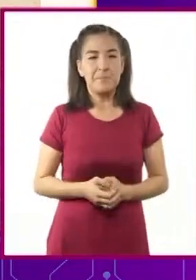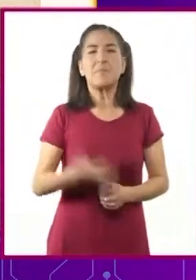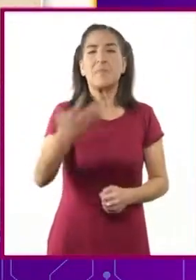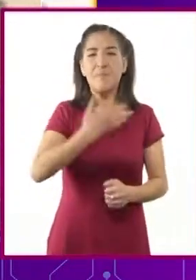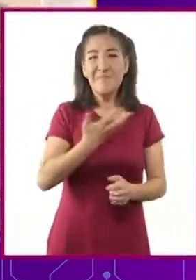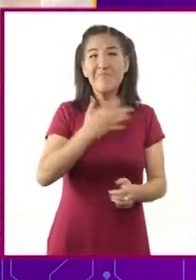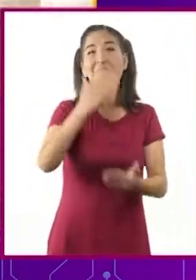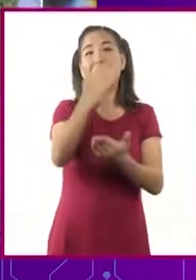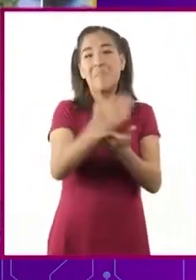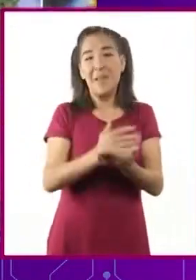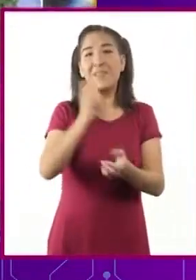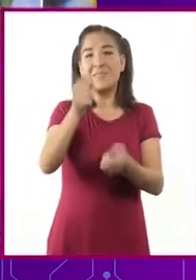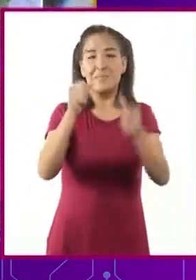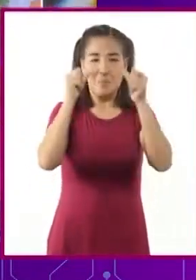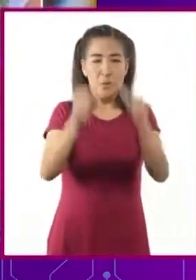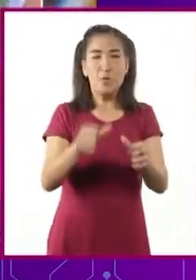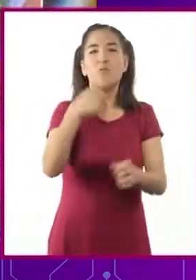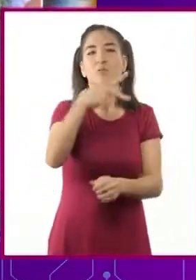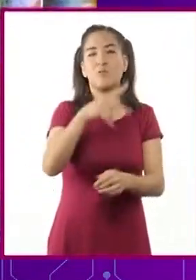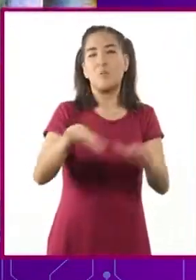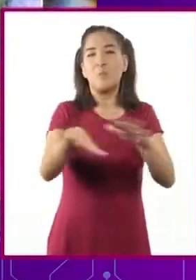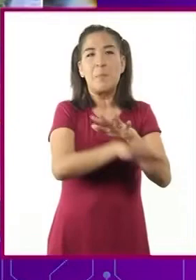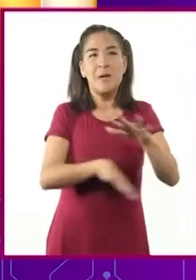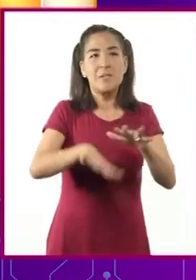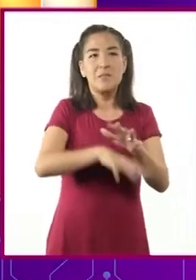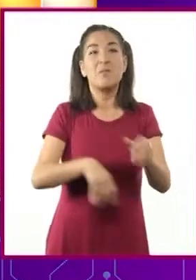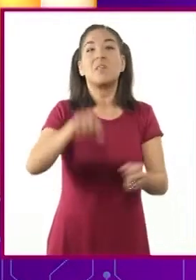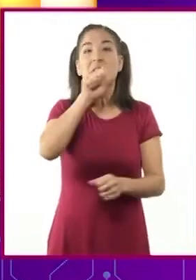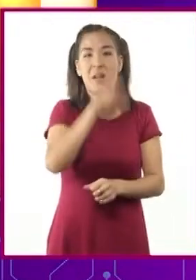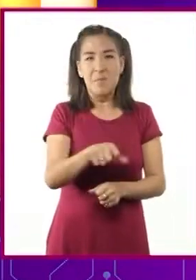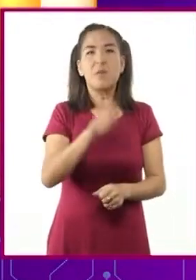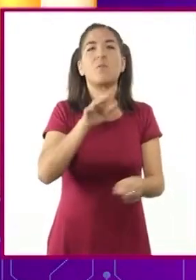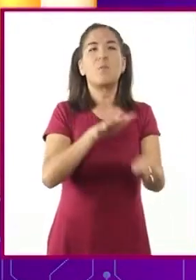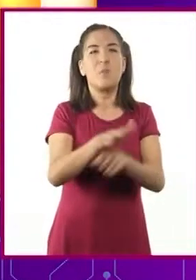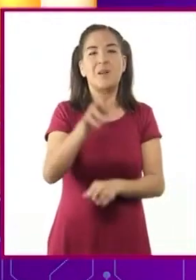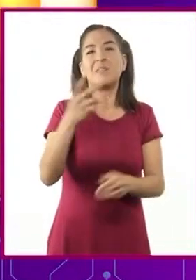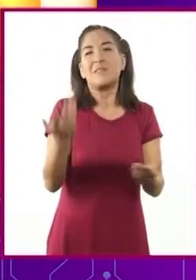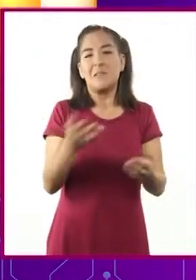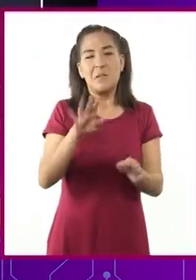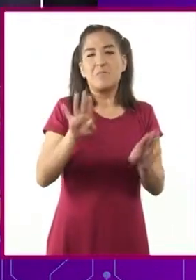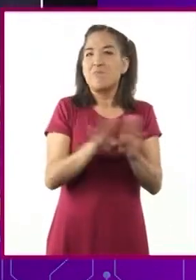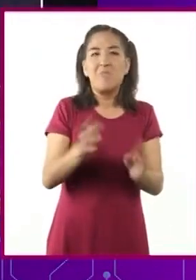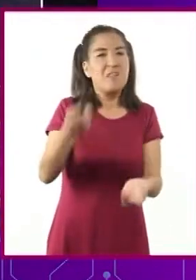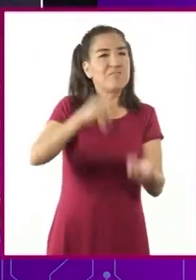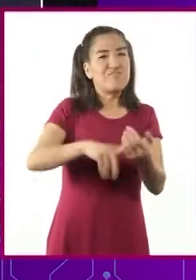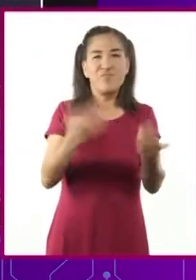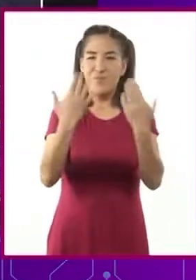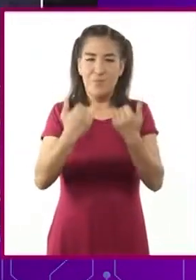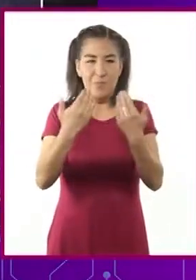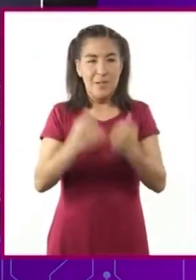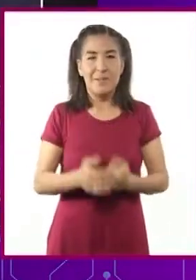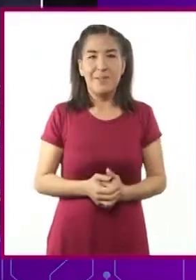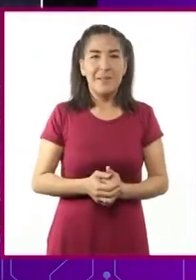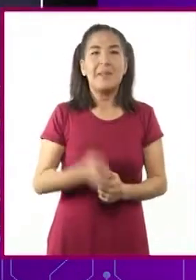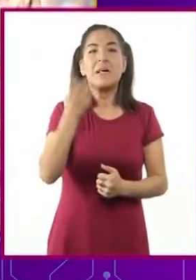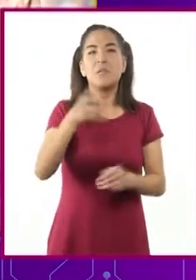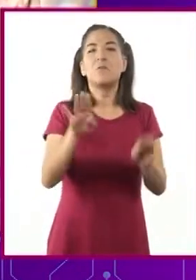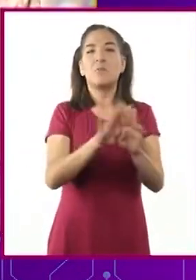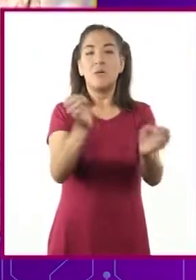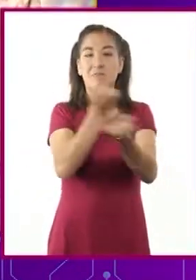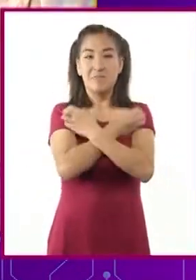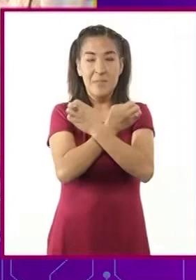menor cobertura de los servicios públicos básicos, incluso en algunos casos están ausentes. La infraestructura